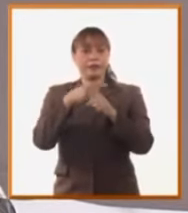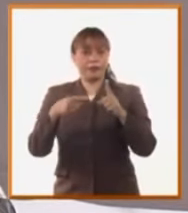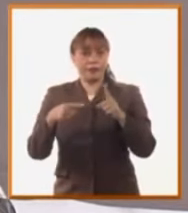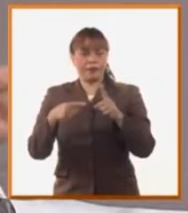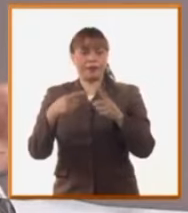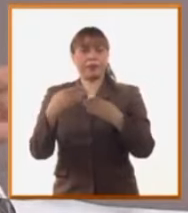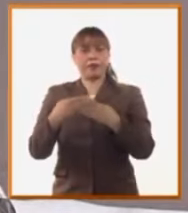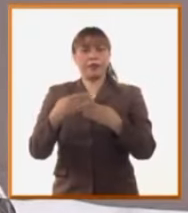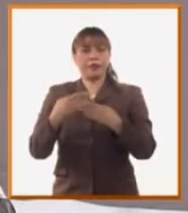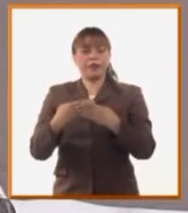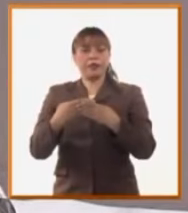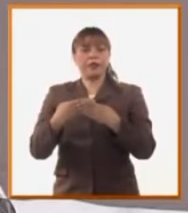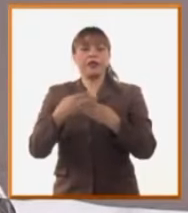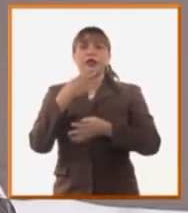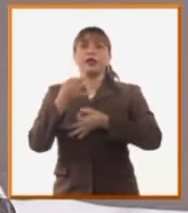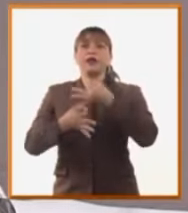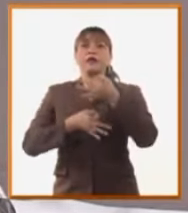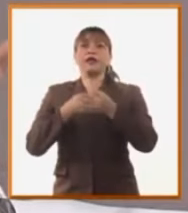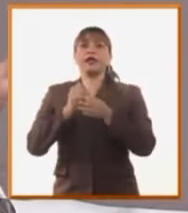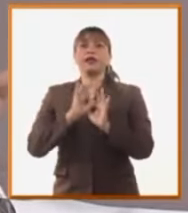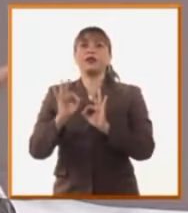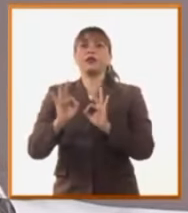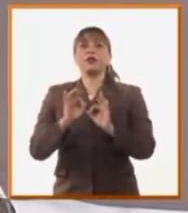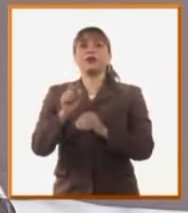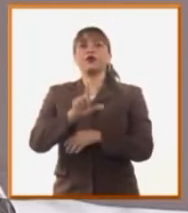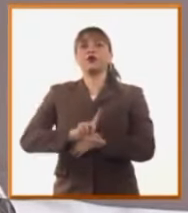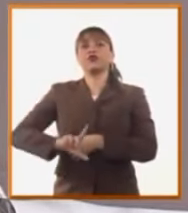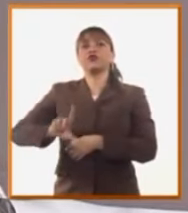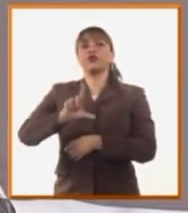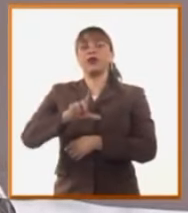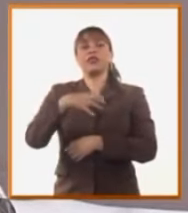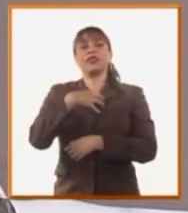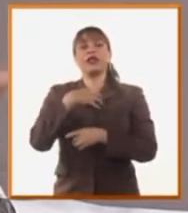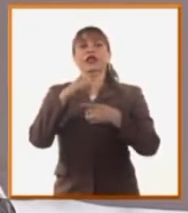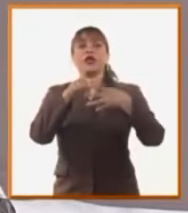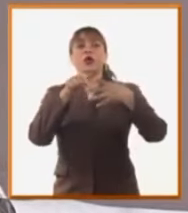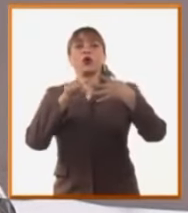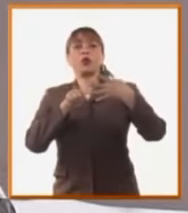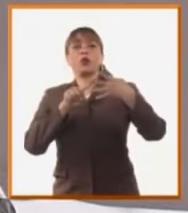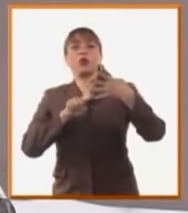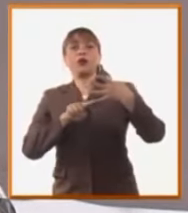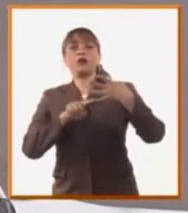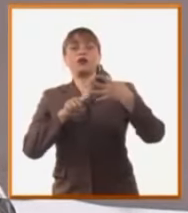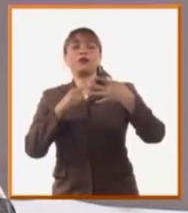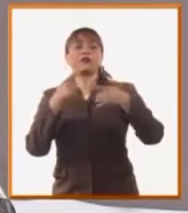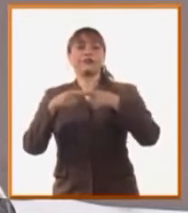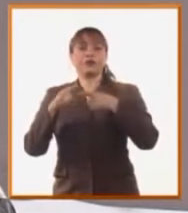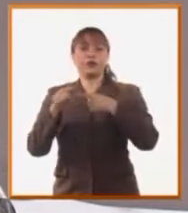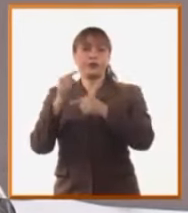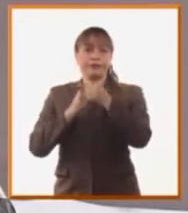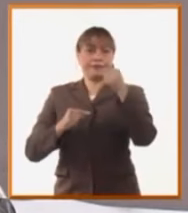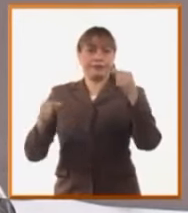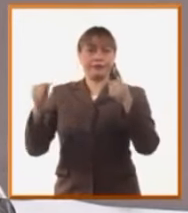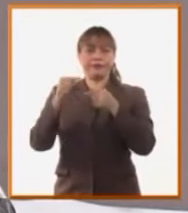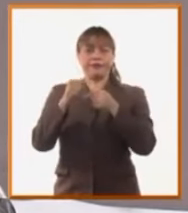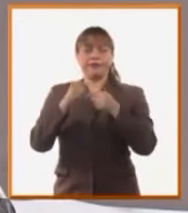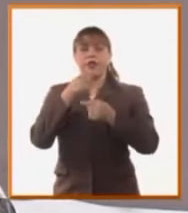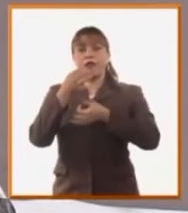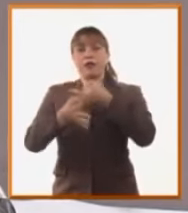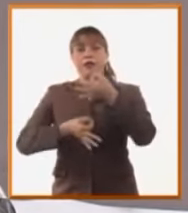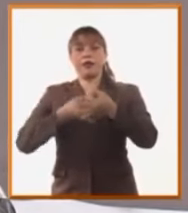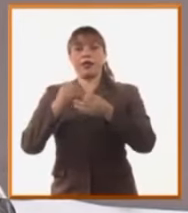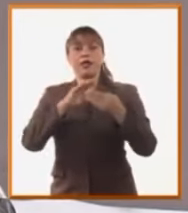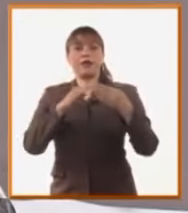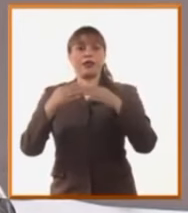ya además de lo que se habló de la de la seguridad social creo que tiene cuatro aspectos fundamentales lo que podemos eh